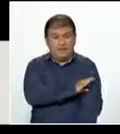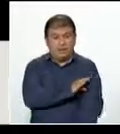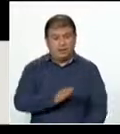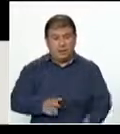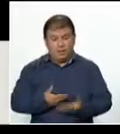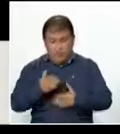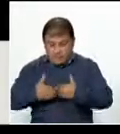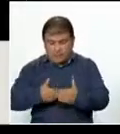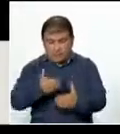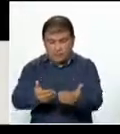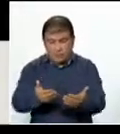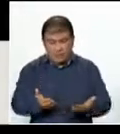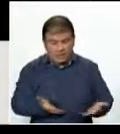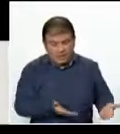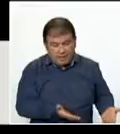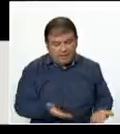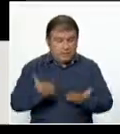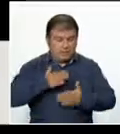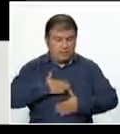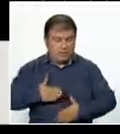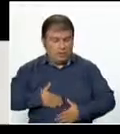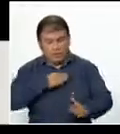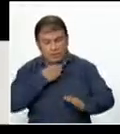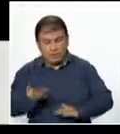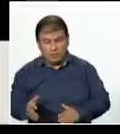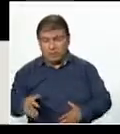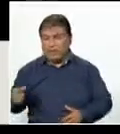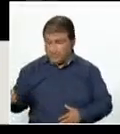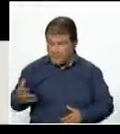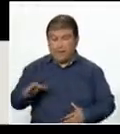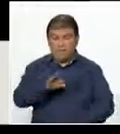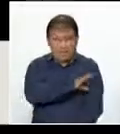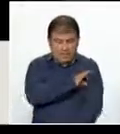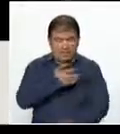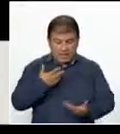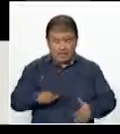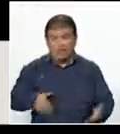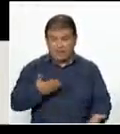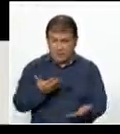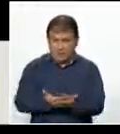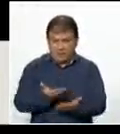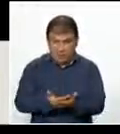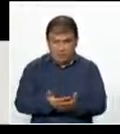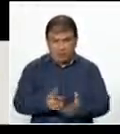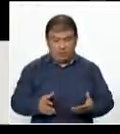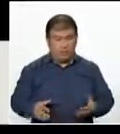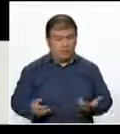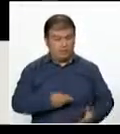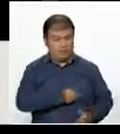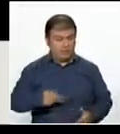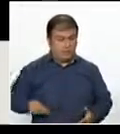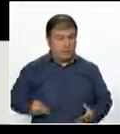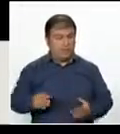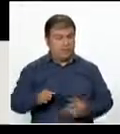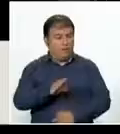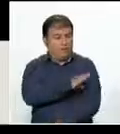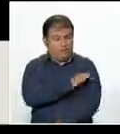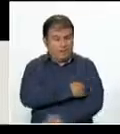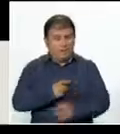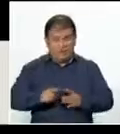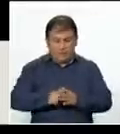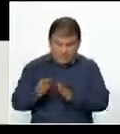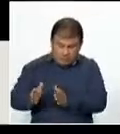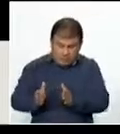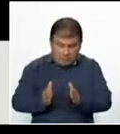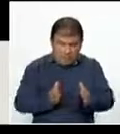pueda desarrollarse el levantamiento del cuerpo. Me informan que ya llegó entonces la persona del Ministerio Público para realizar las diligencias